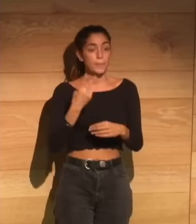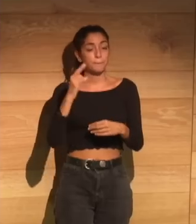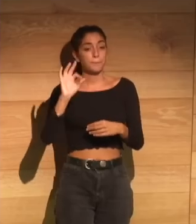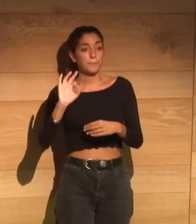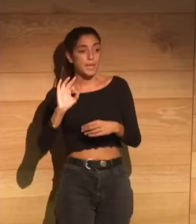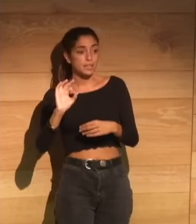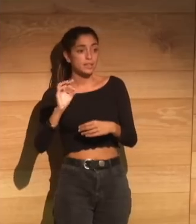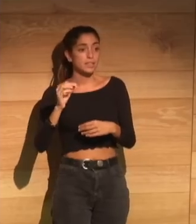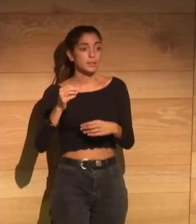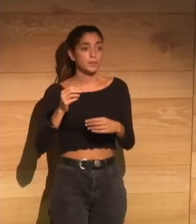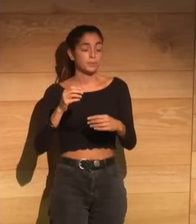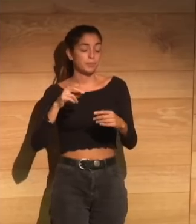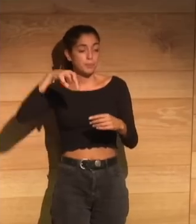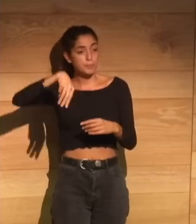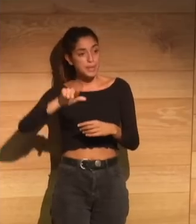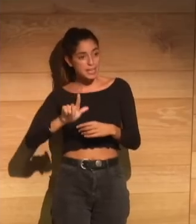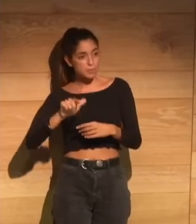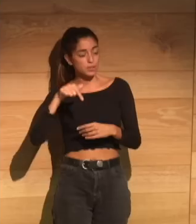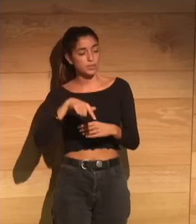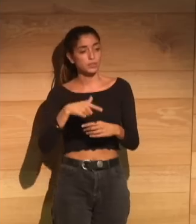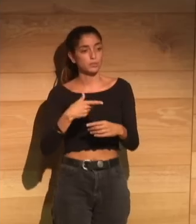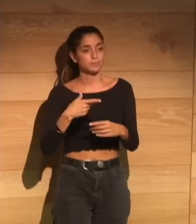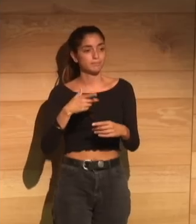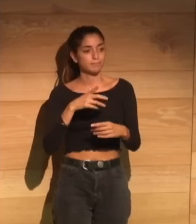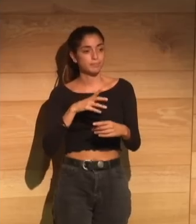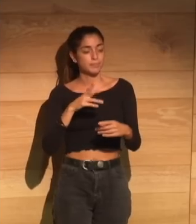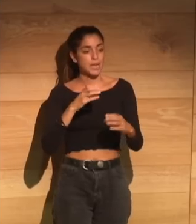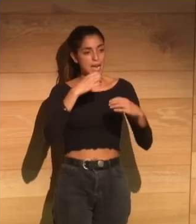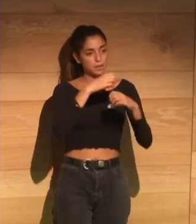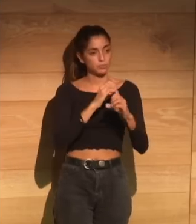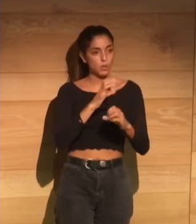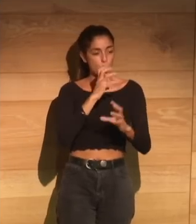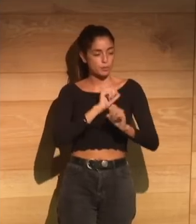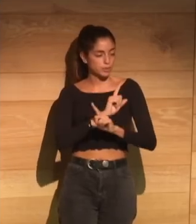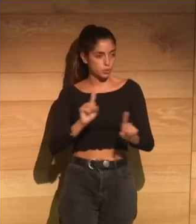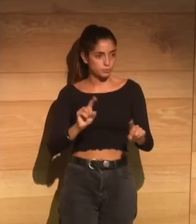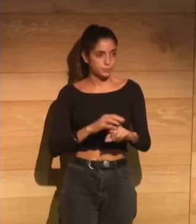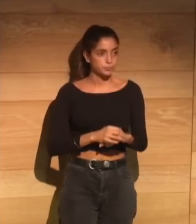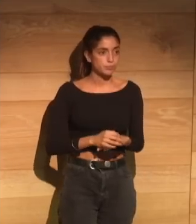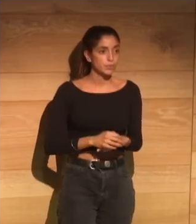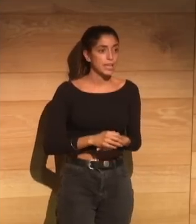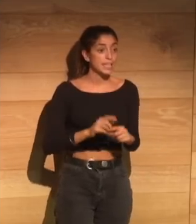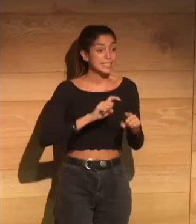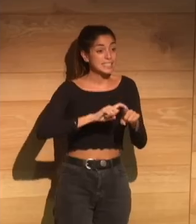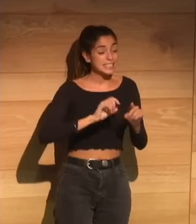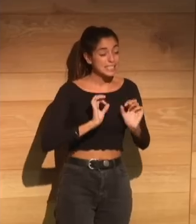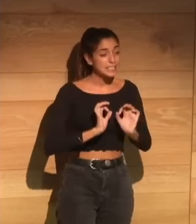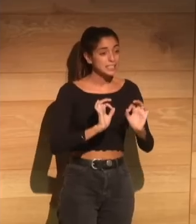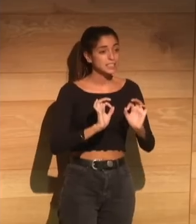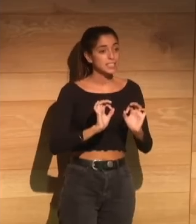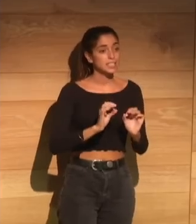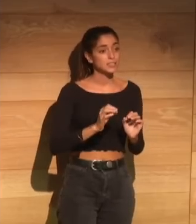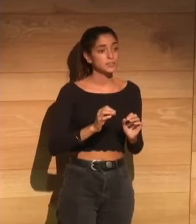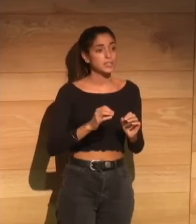milímetros, no vas a tener esa deformación, no vas a tener esa aberración. Y la característica que tiene además es que está todo a